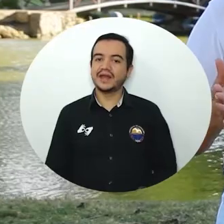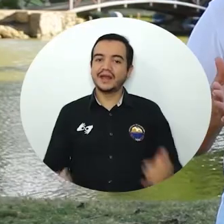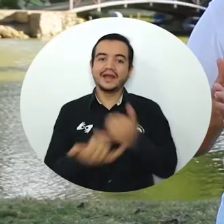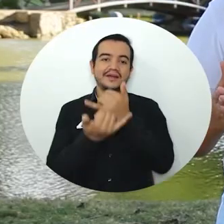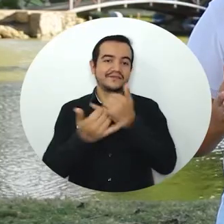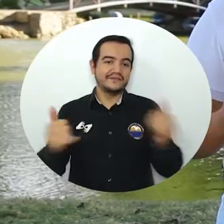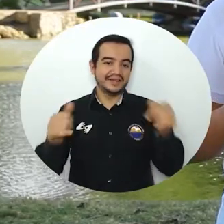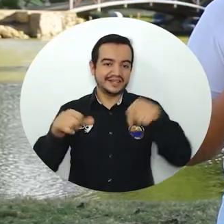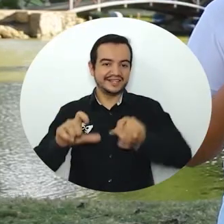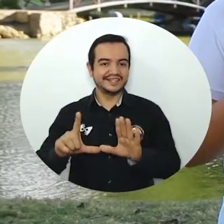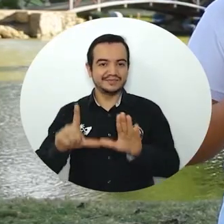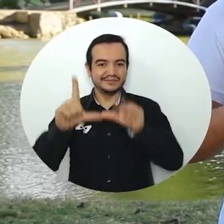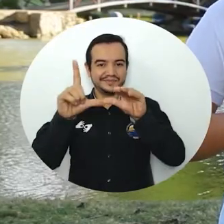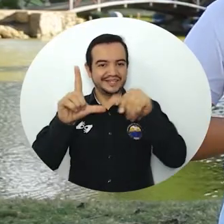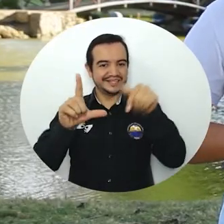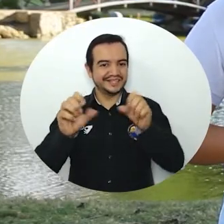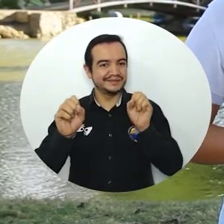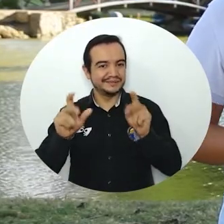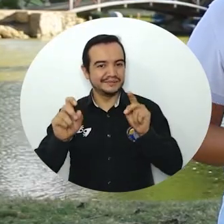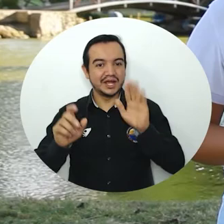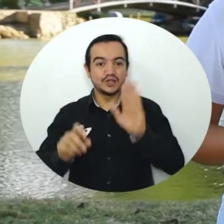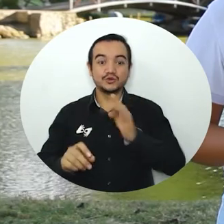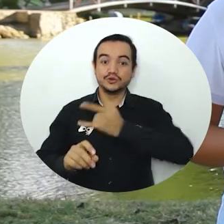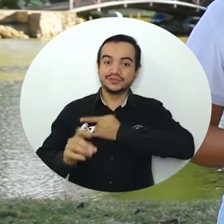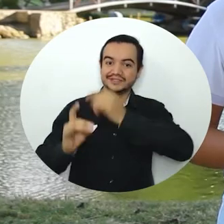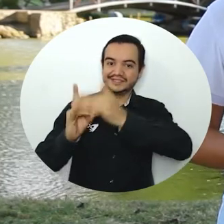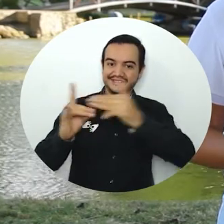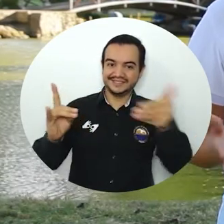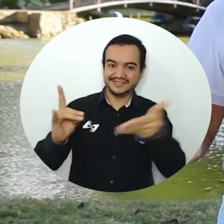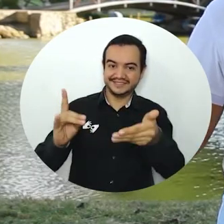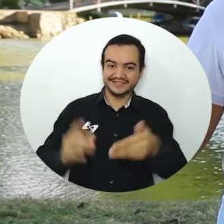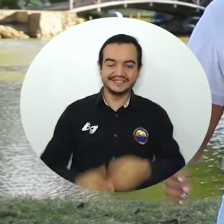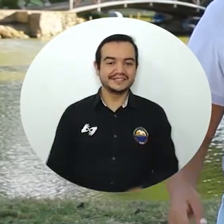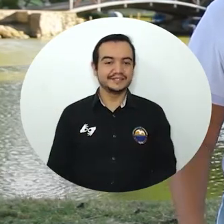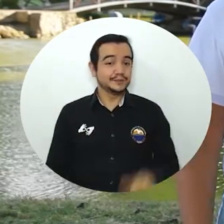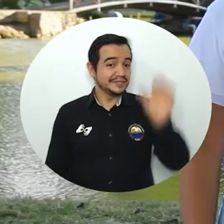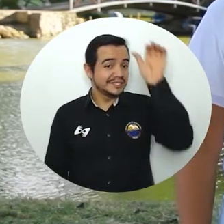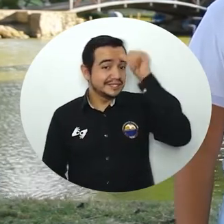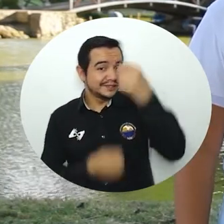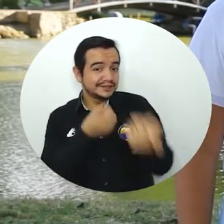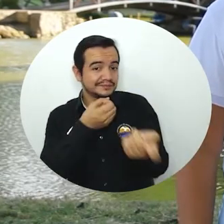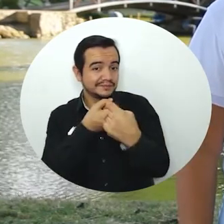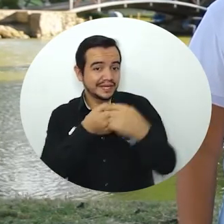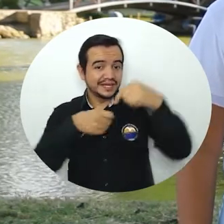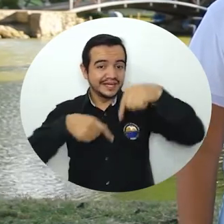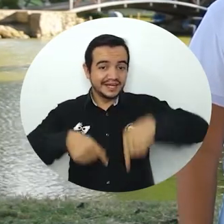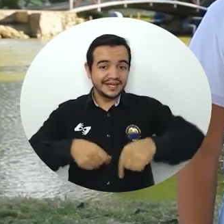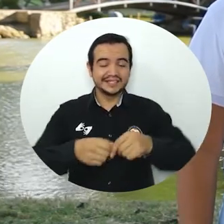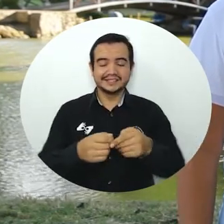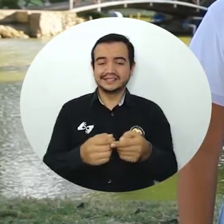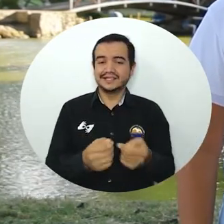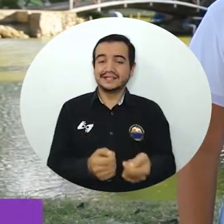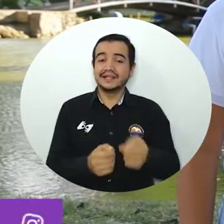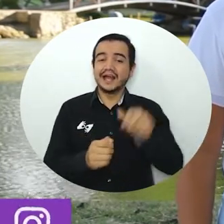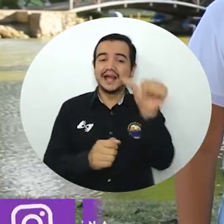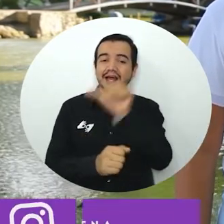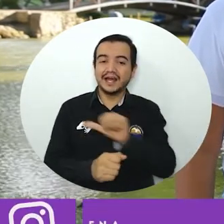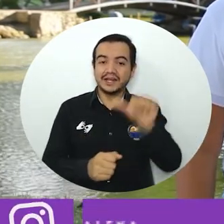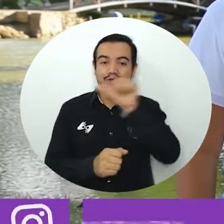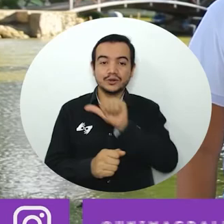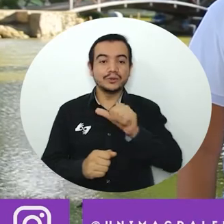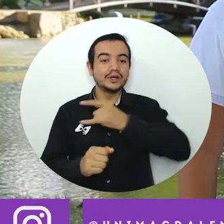Hemos llegado al final del Campus TV, programa institucional de la Universidad del Magdalena. Recuerden seguirnos en nuestras redes